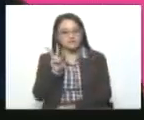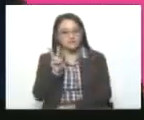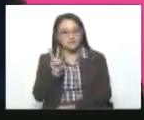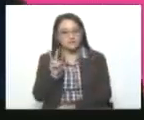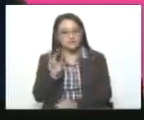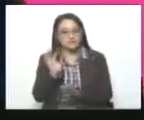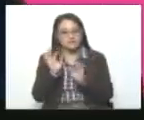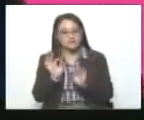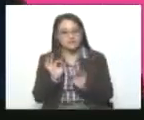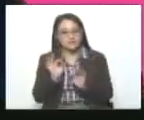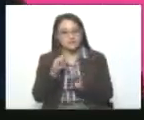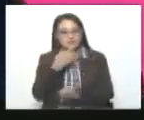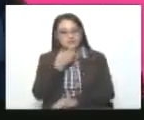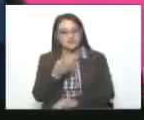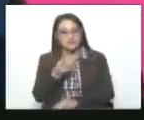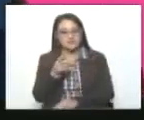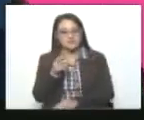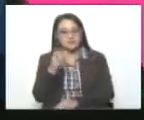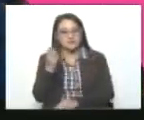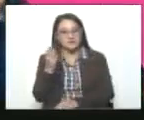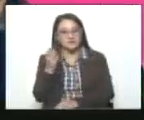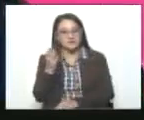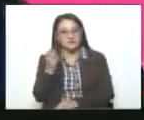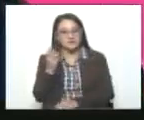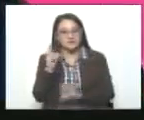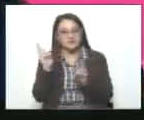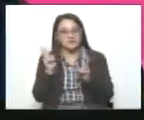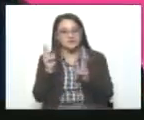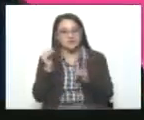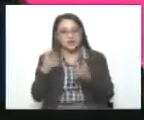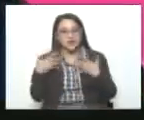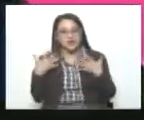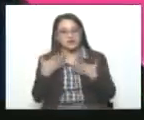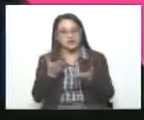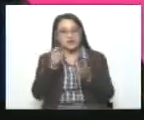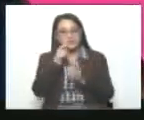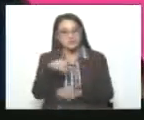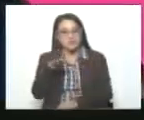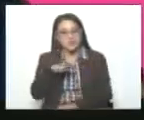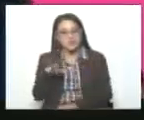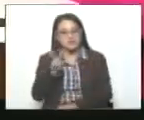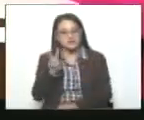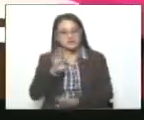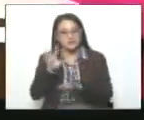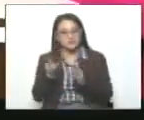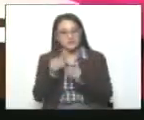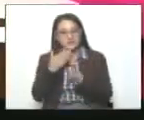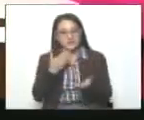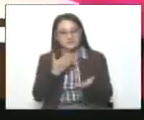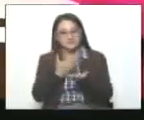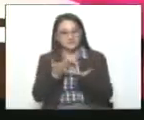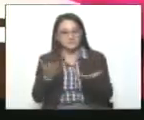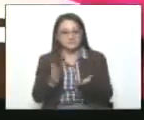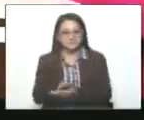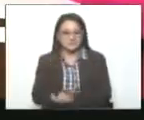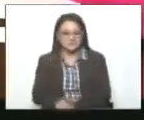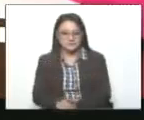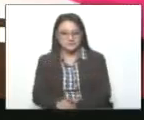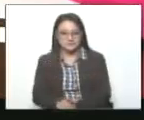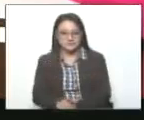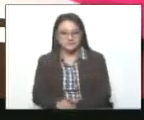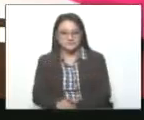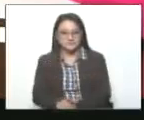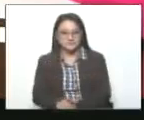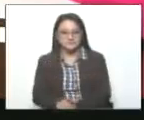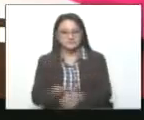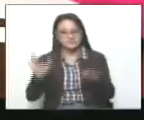estamos que diciembre será un mes de victoria y de alegría para el pueblo de Venezuela. Inchala. Gracias, presidente. Ínchala,